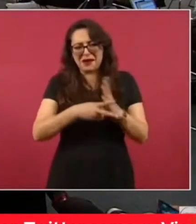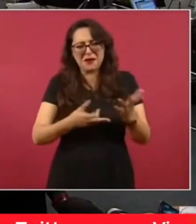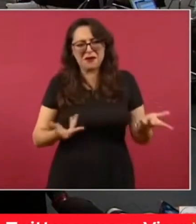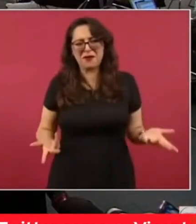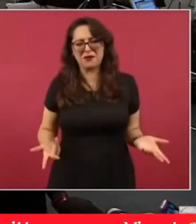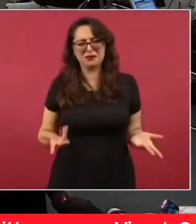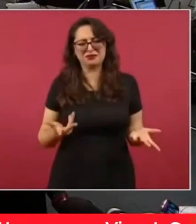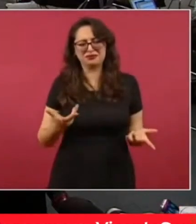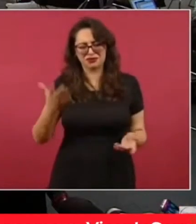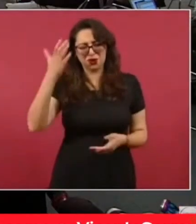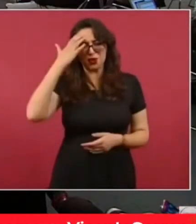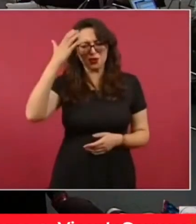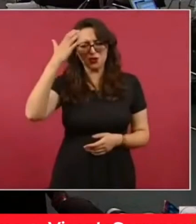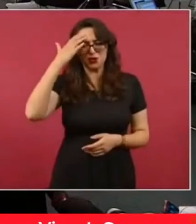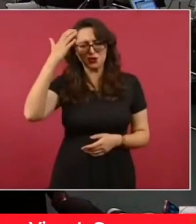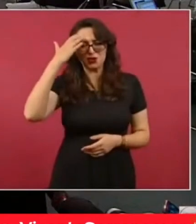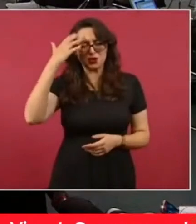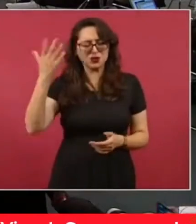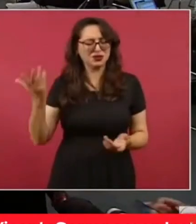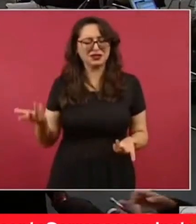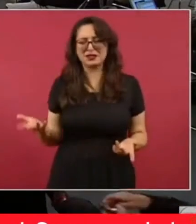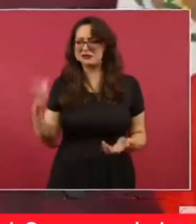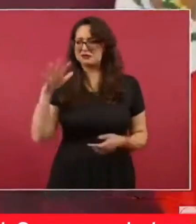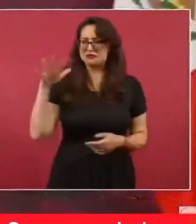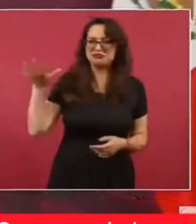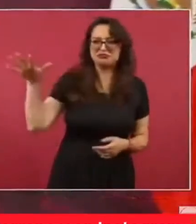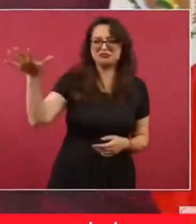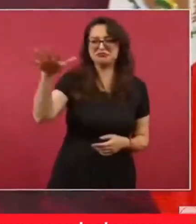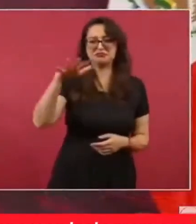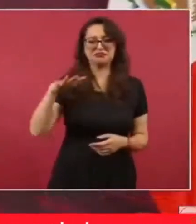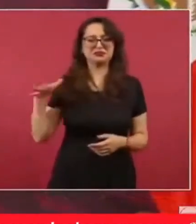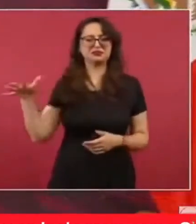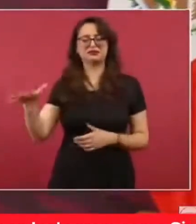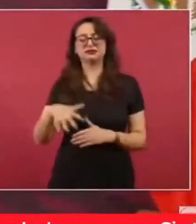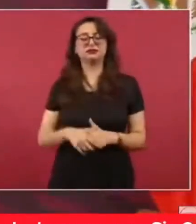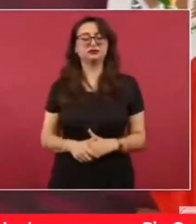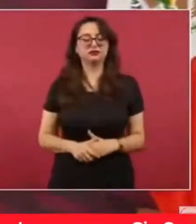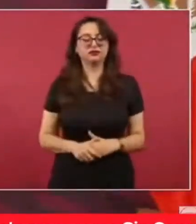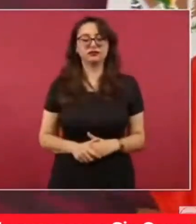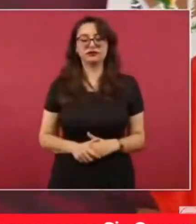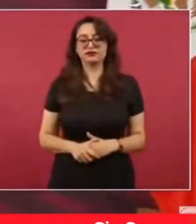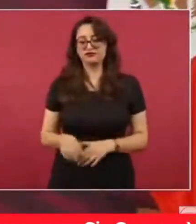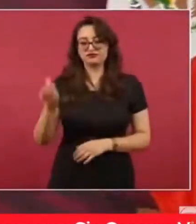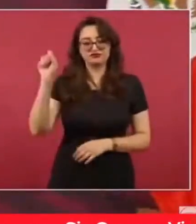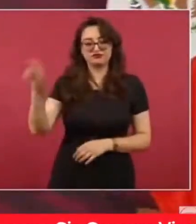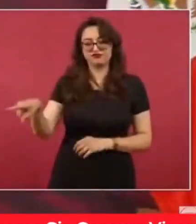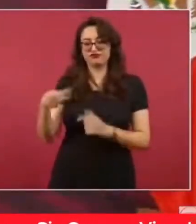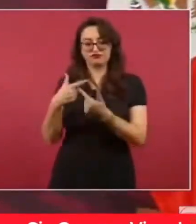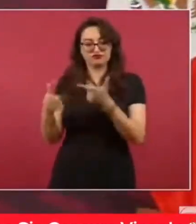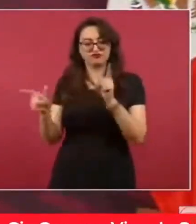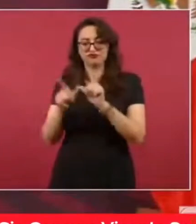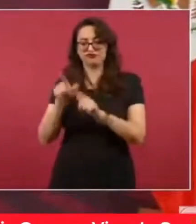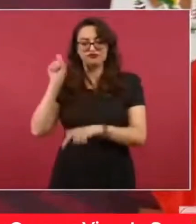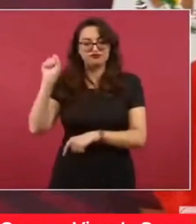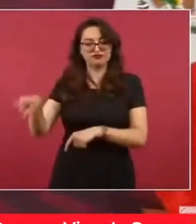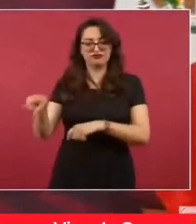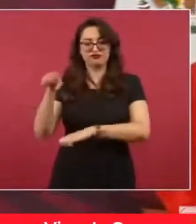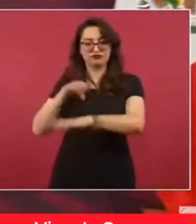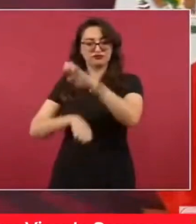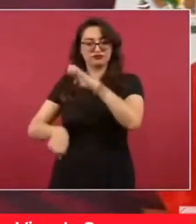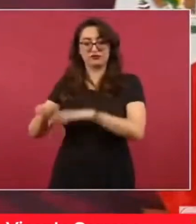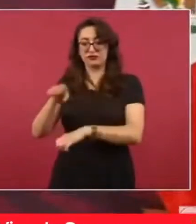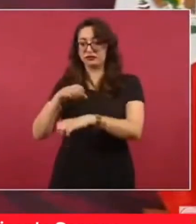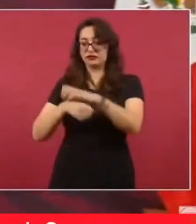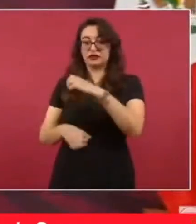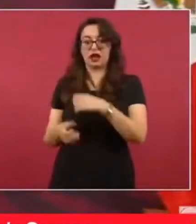está ese es el nuevo del mismo grupo eso está clausurado